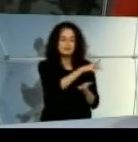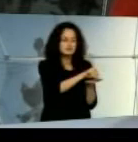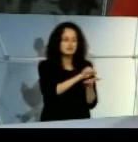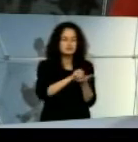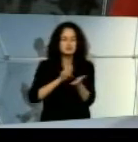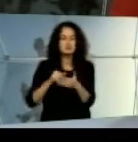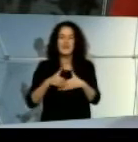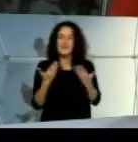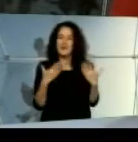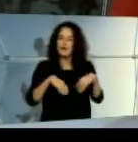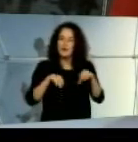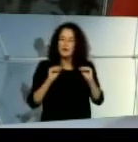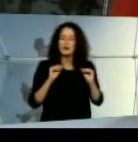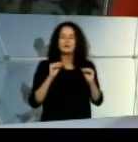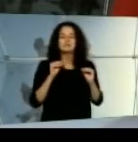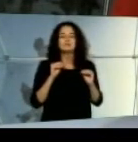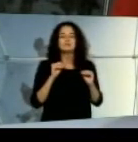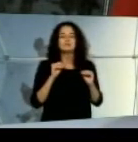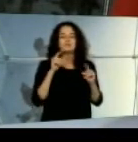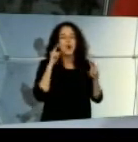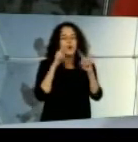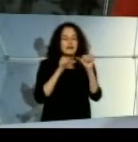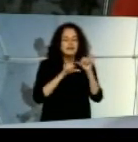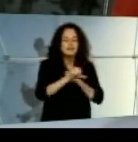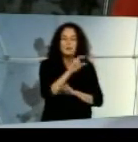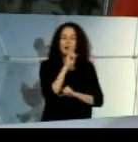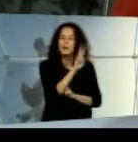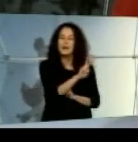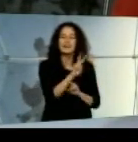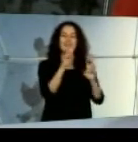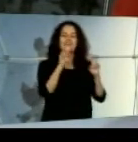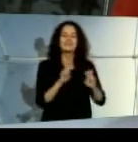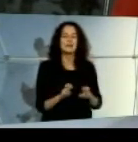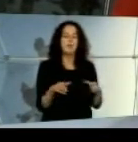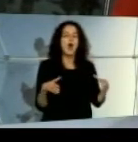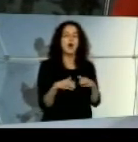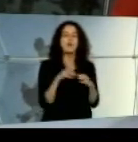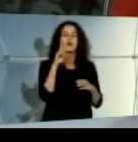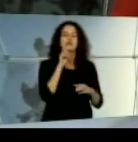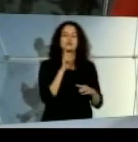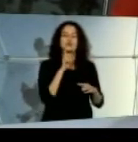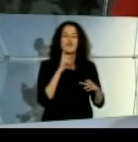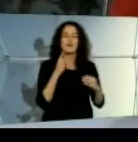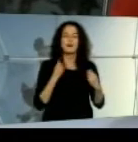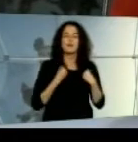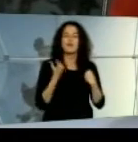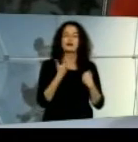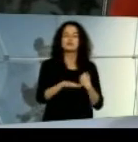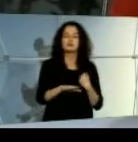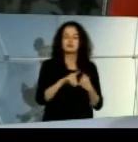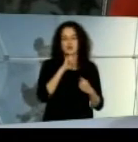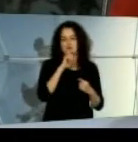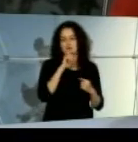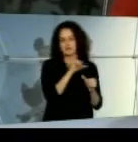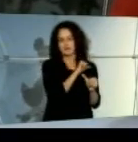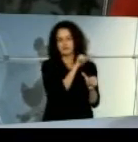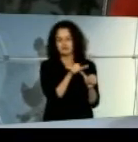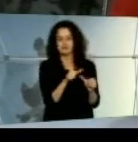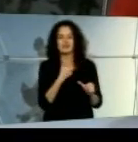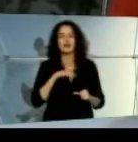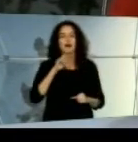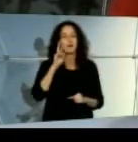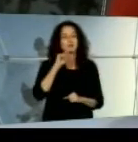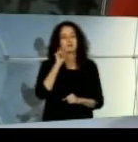Burgos, etcétera, para ver un poco cuál había sido la vida y la actividad de la comunidad sorda en Burgos. Y nos hemos encontrado con